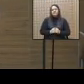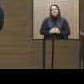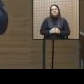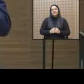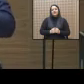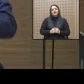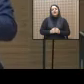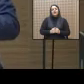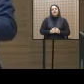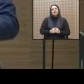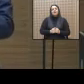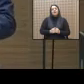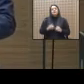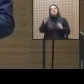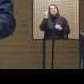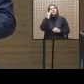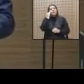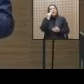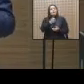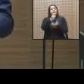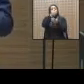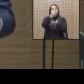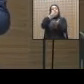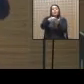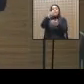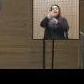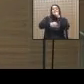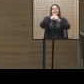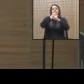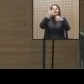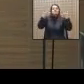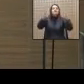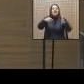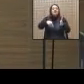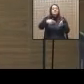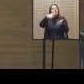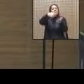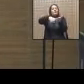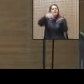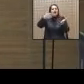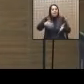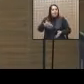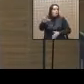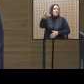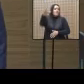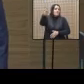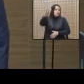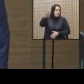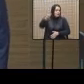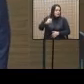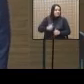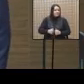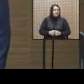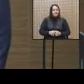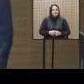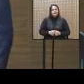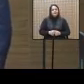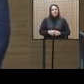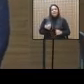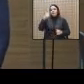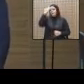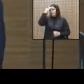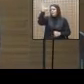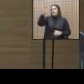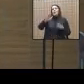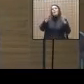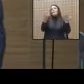se suponía que con el Fondo Monetario Internacional ya esto debía estar votado, más o menos. No sé cómo,